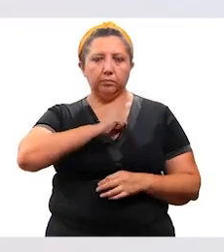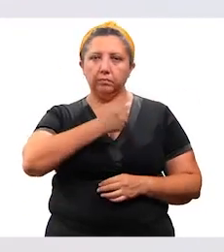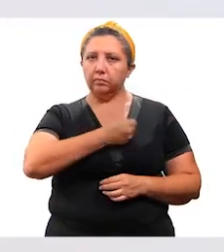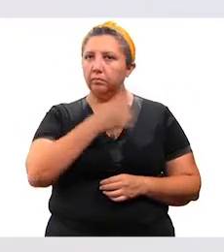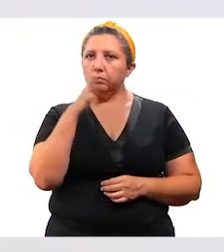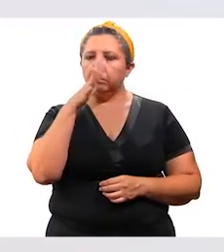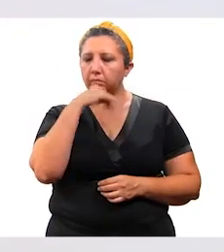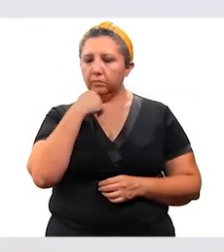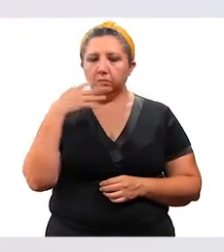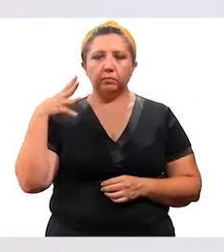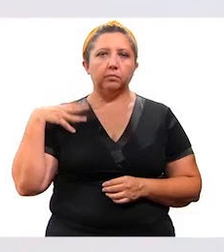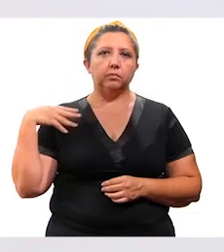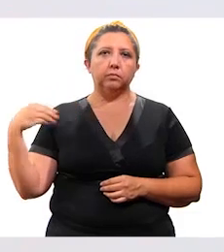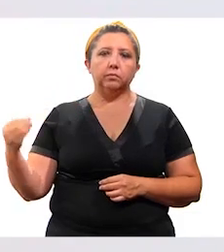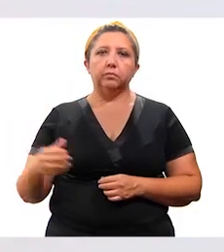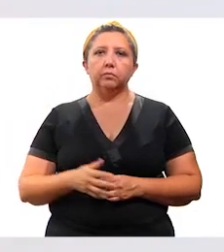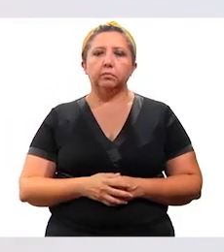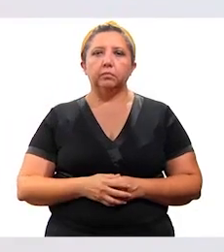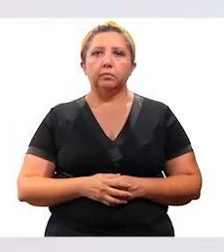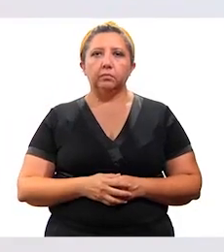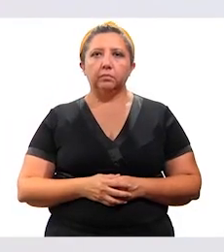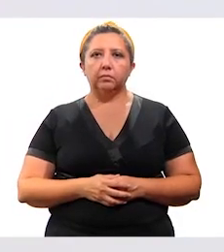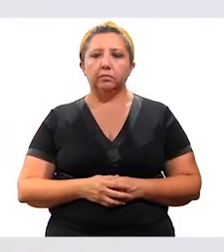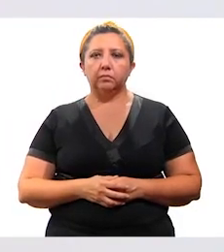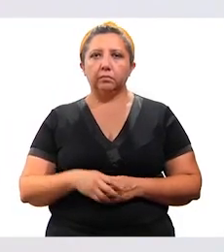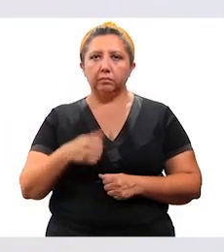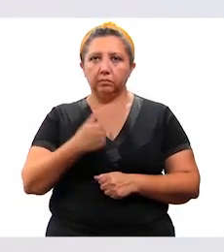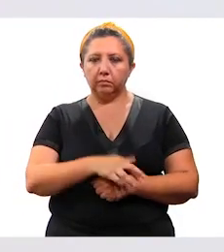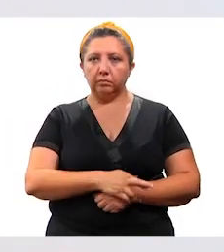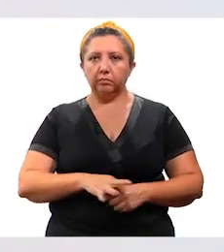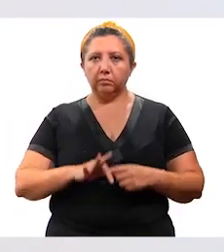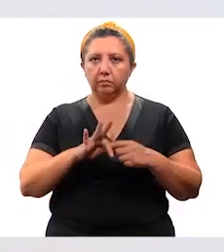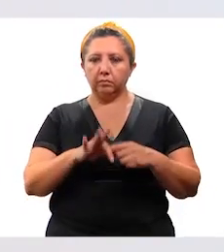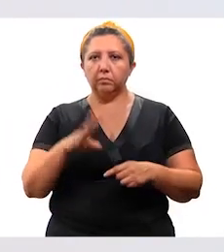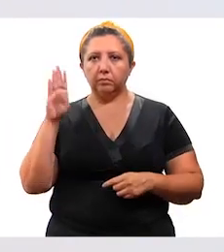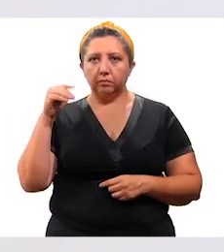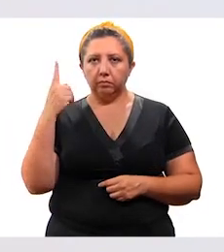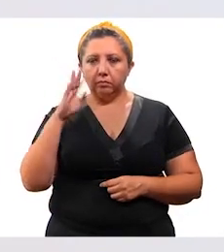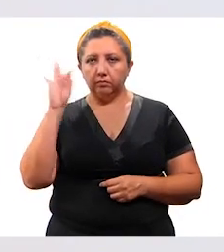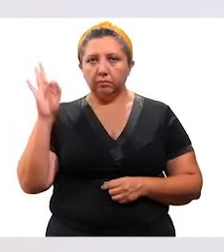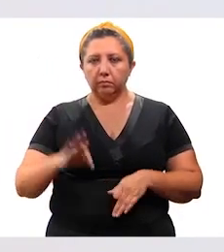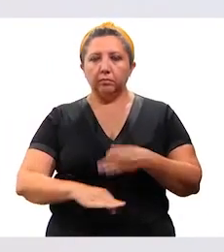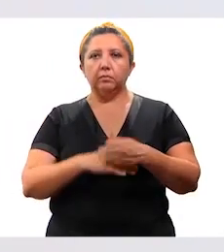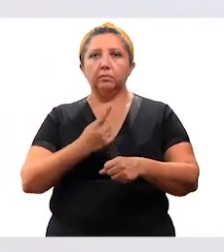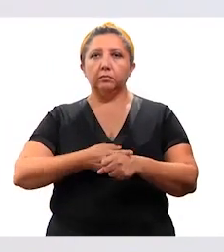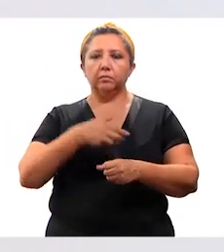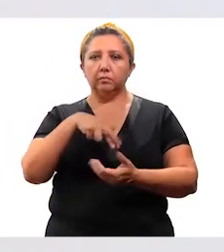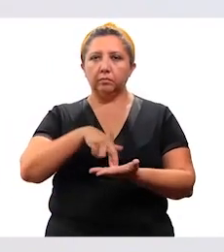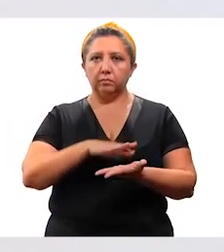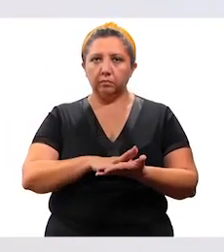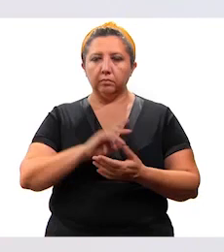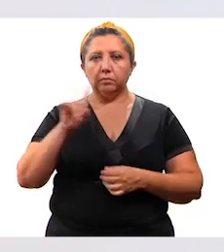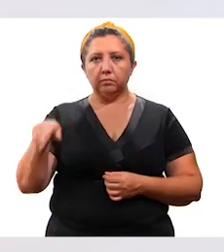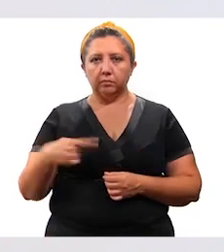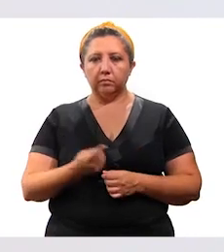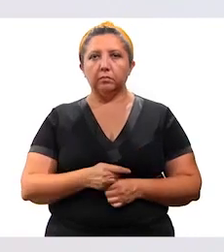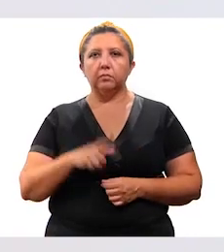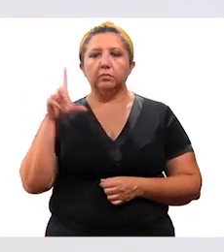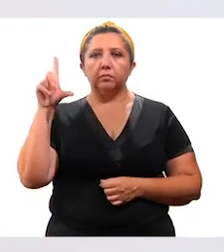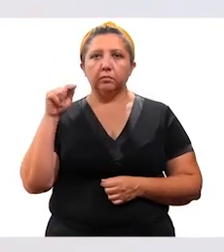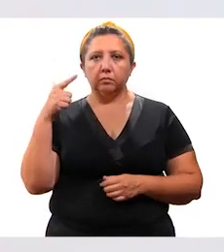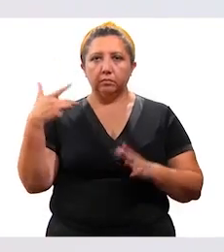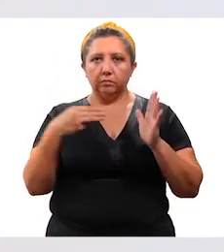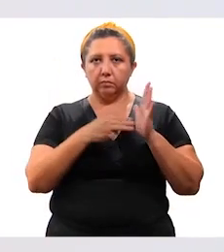recuperaron, no presentan síntomas ni pueden contagiar. Esta cifra representa el 91% del total de contagios registrados, que son